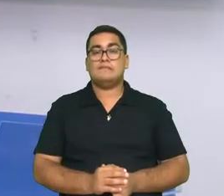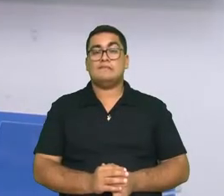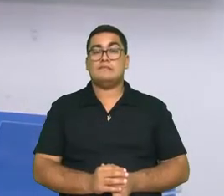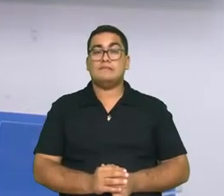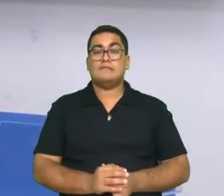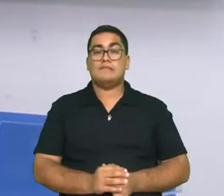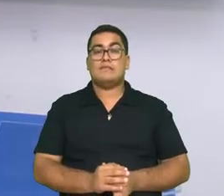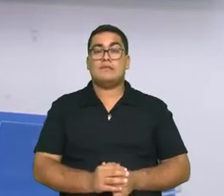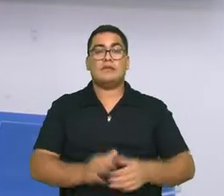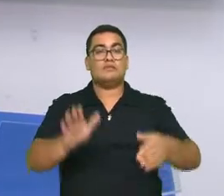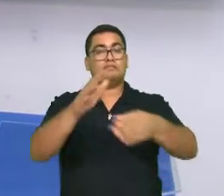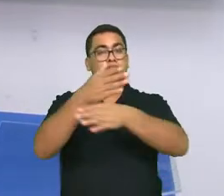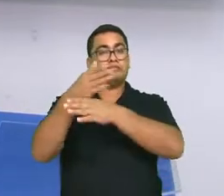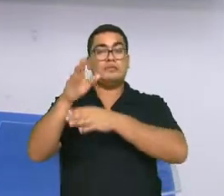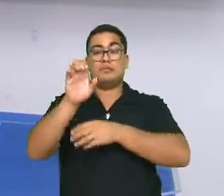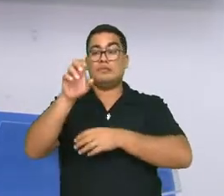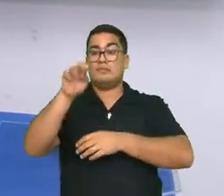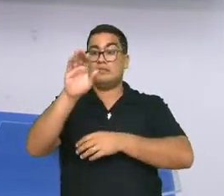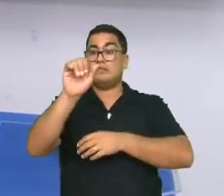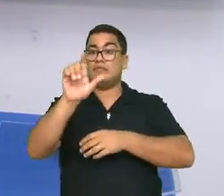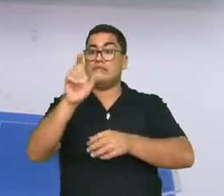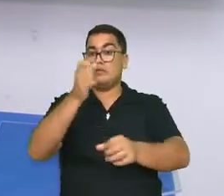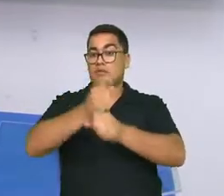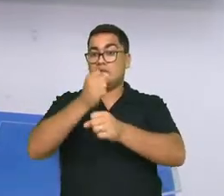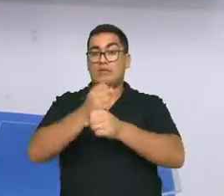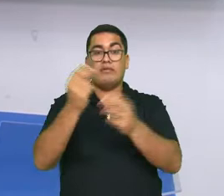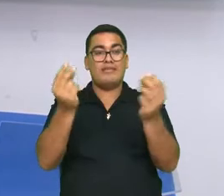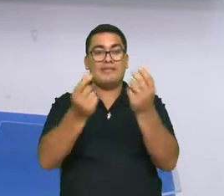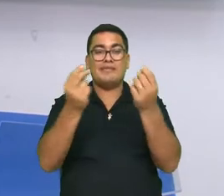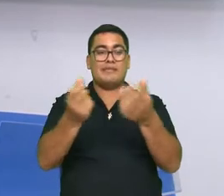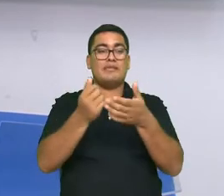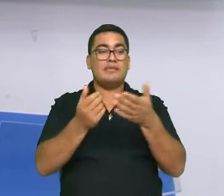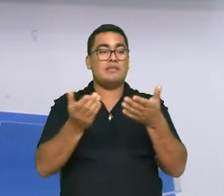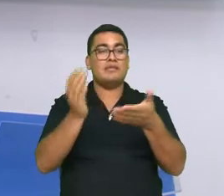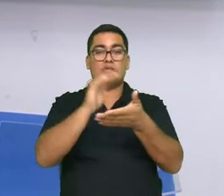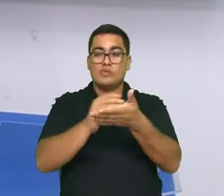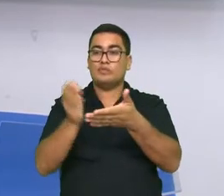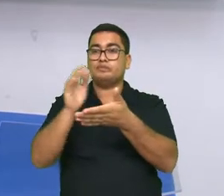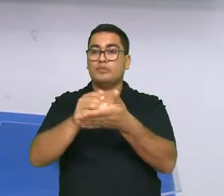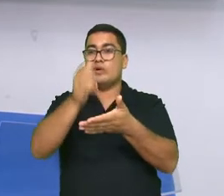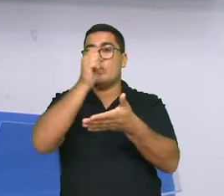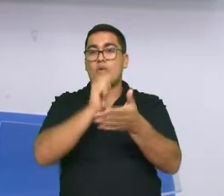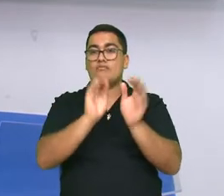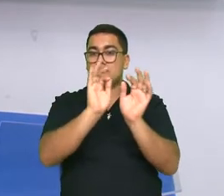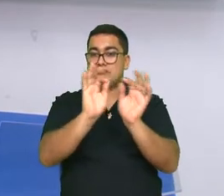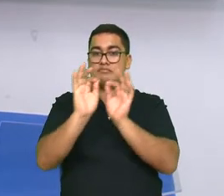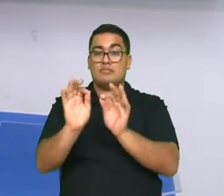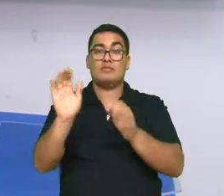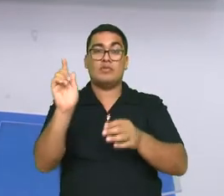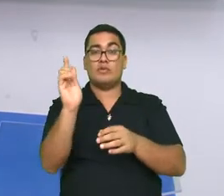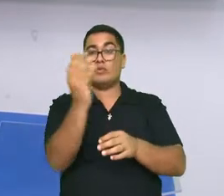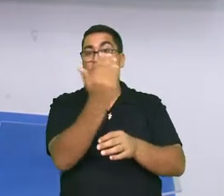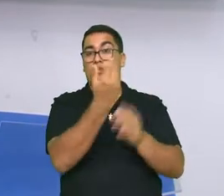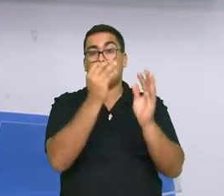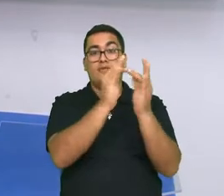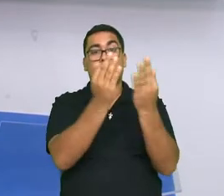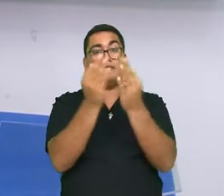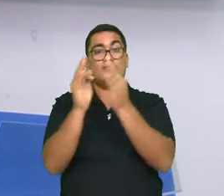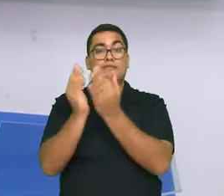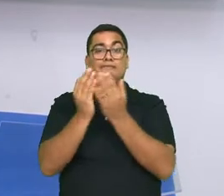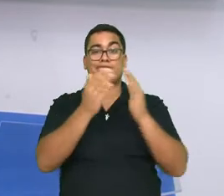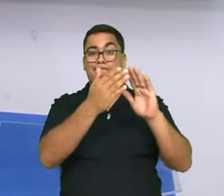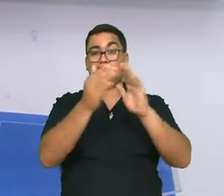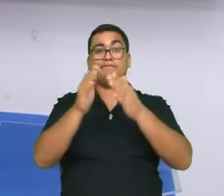Y las cuadrillas de ENACA laboran a toda marcha para garantizar el restablecimiento del vital líquido a todas las familias y